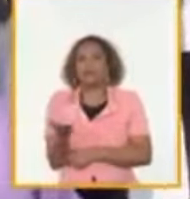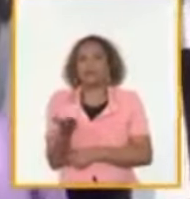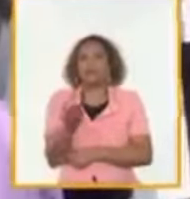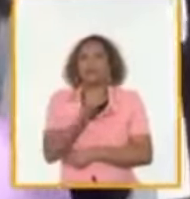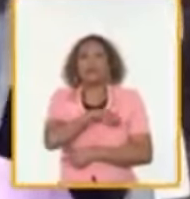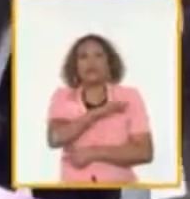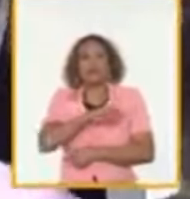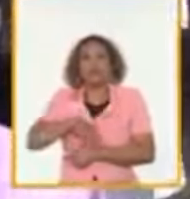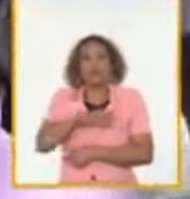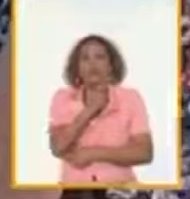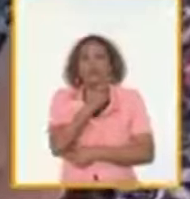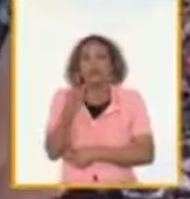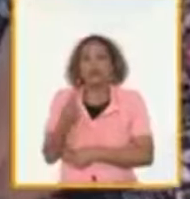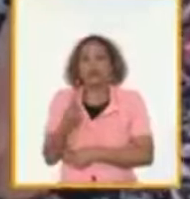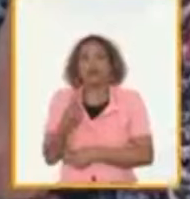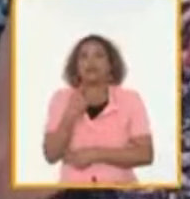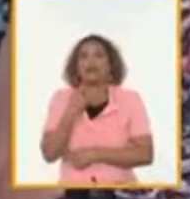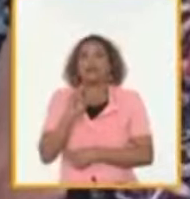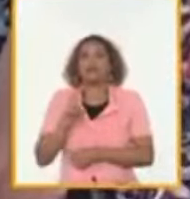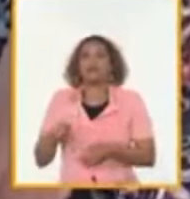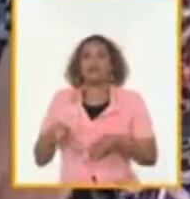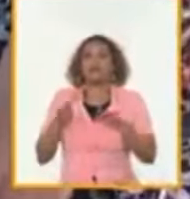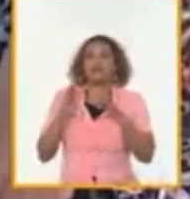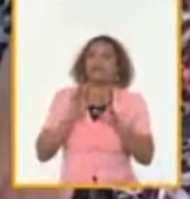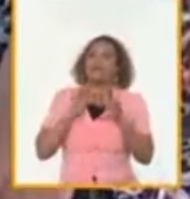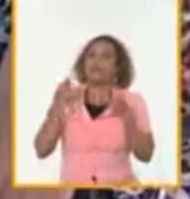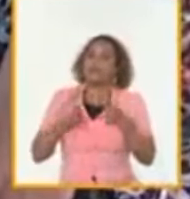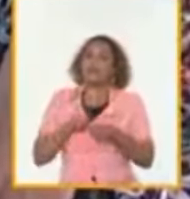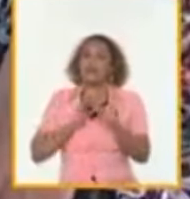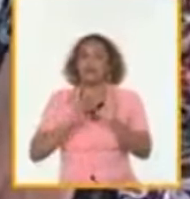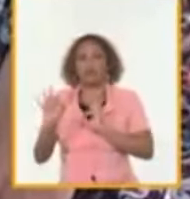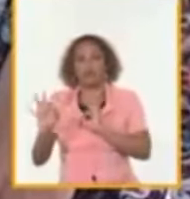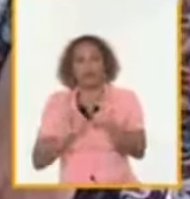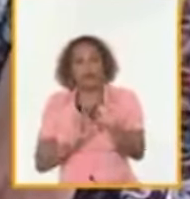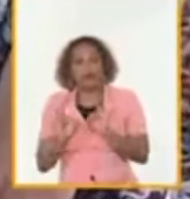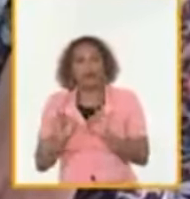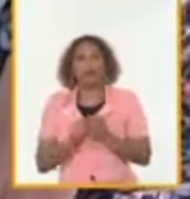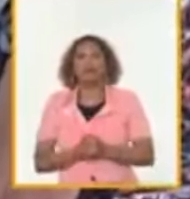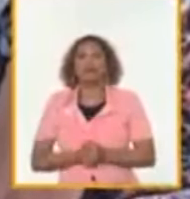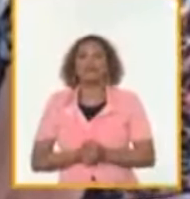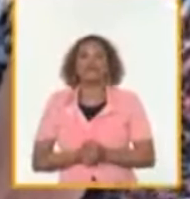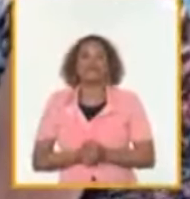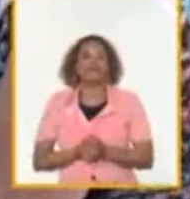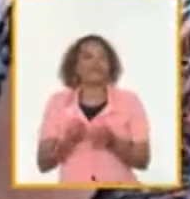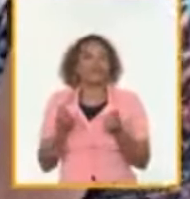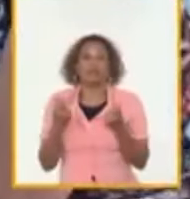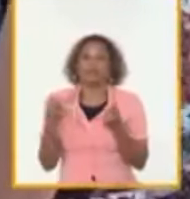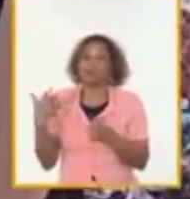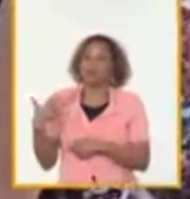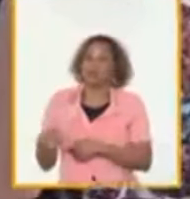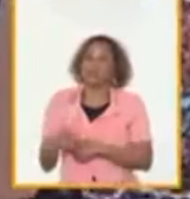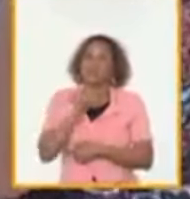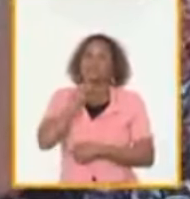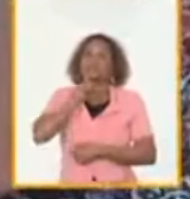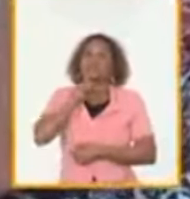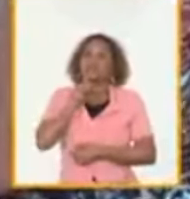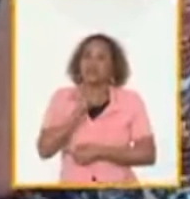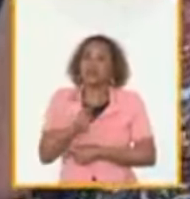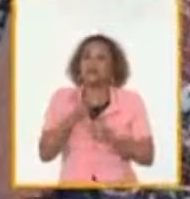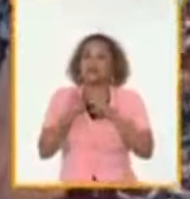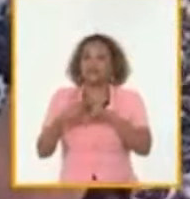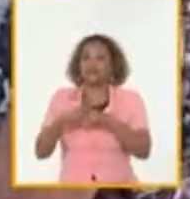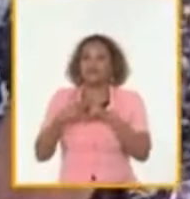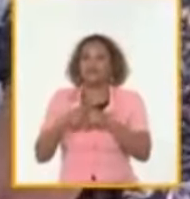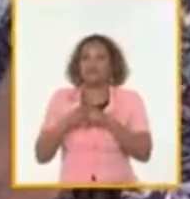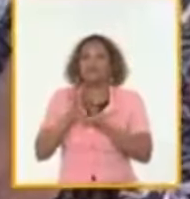población que cada una de estas instituciones que cuidemos que eh porque realmente es bastante difícil bajo las condiciones que tenemos